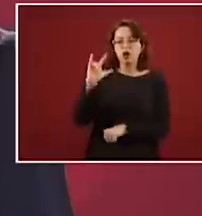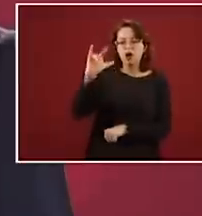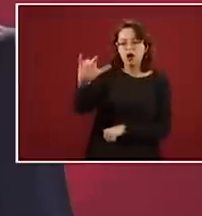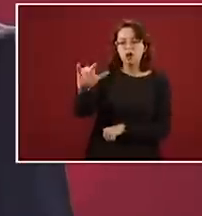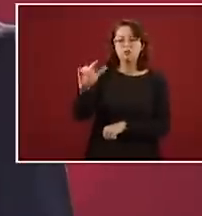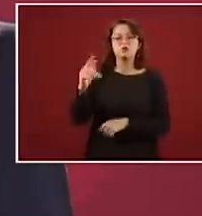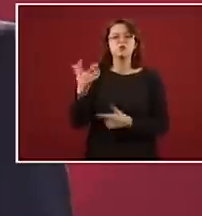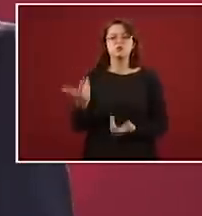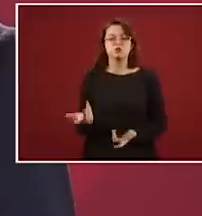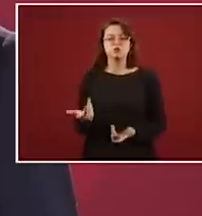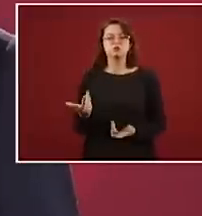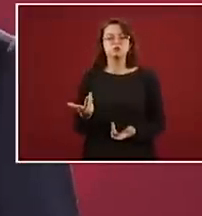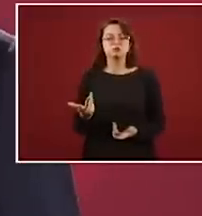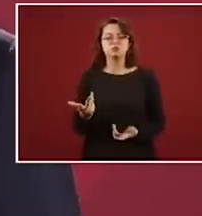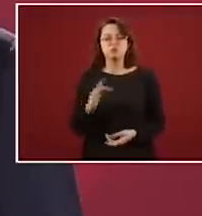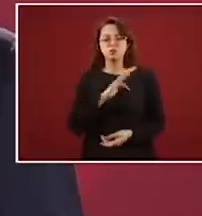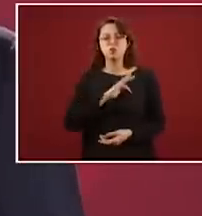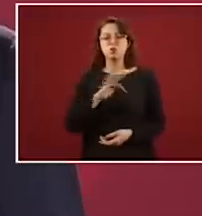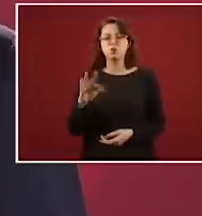aviones,